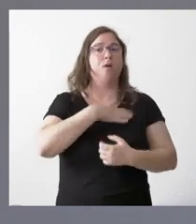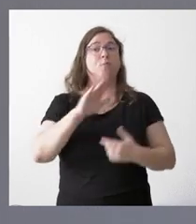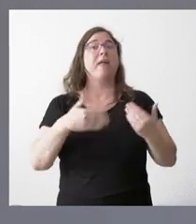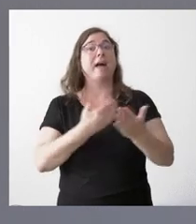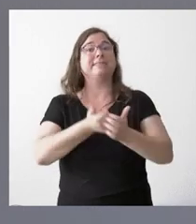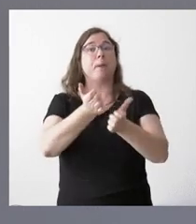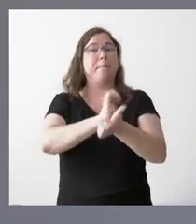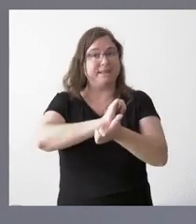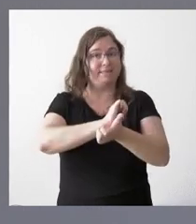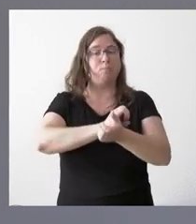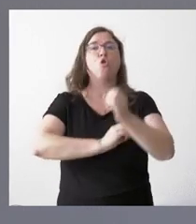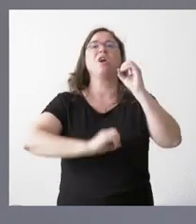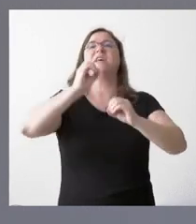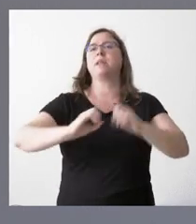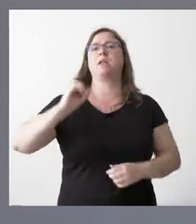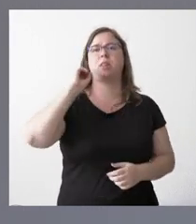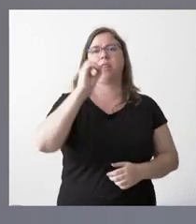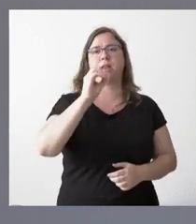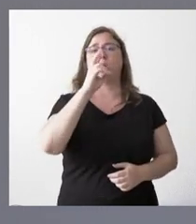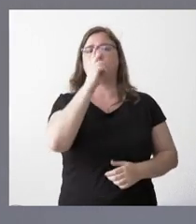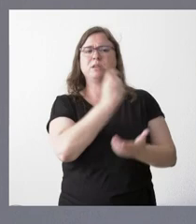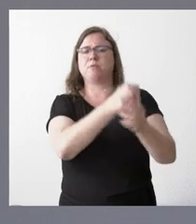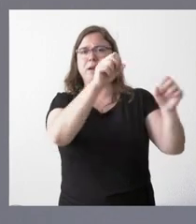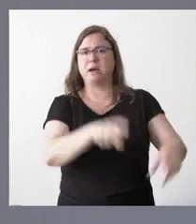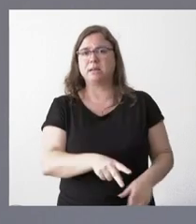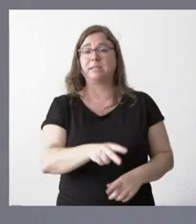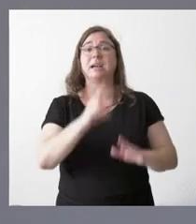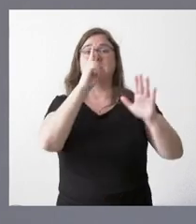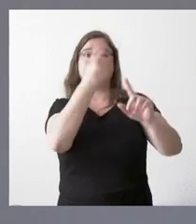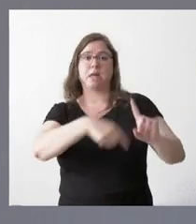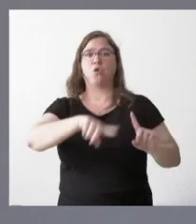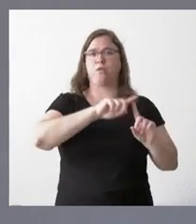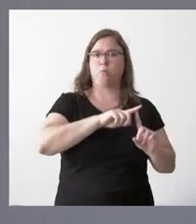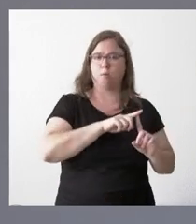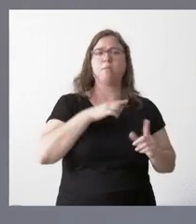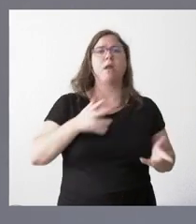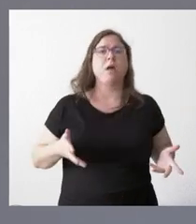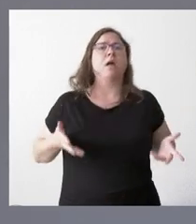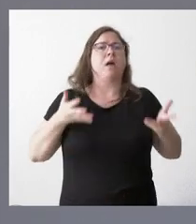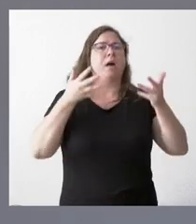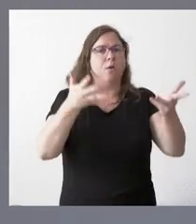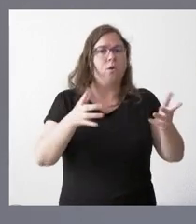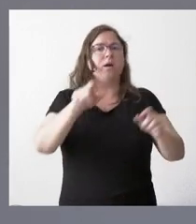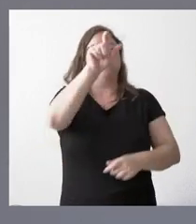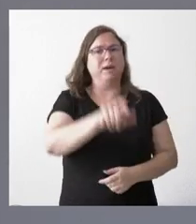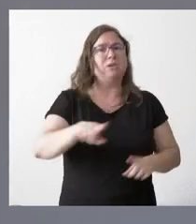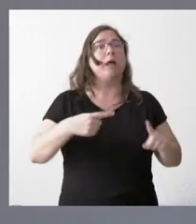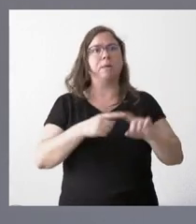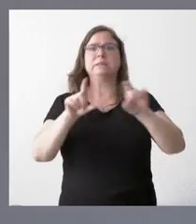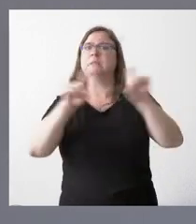préstamos con interés cero, 2 años de carencia, 7 años para devolver el préstamo y ayudar a muchas personas y, sobre todo, muchas empresas que tienen estas